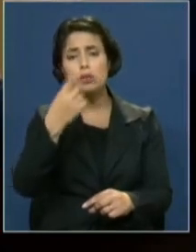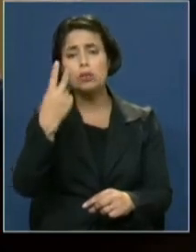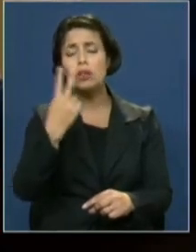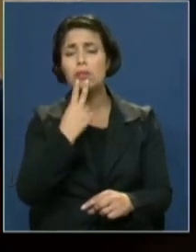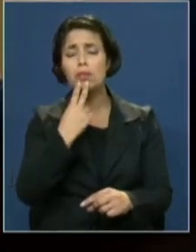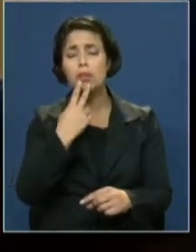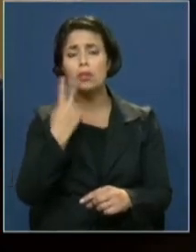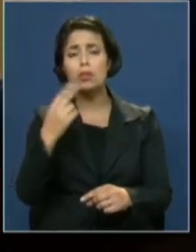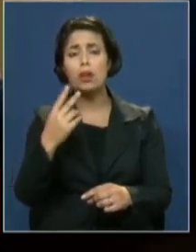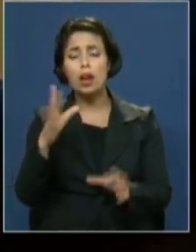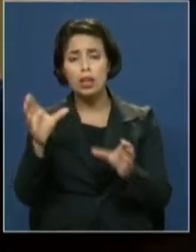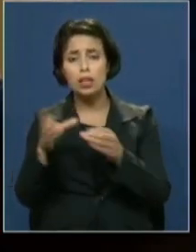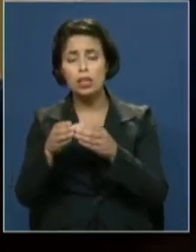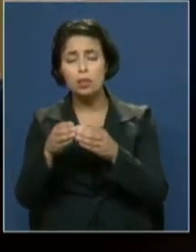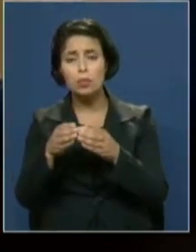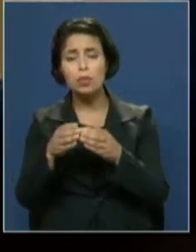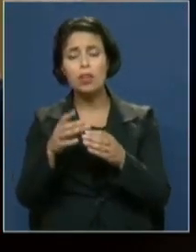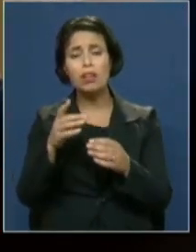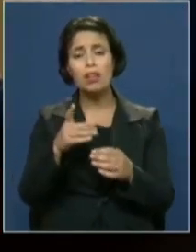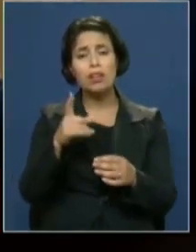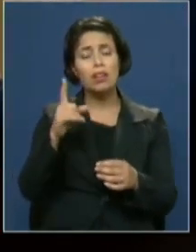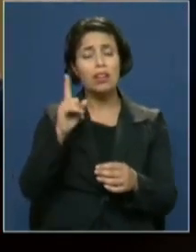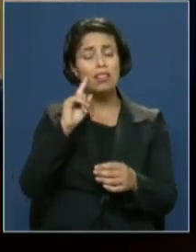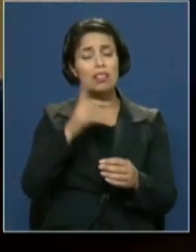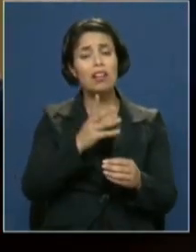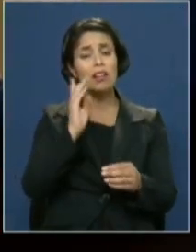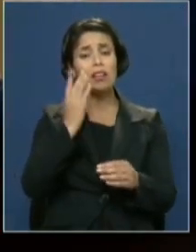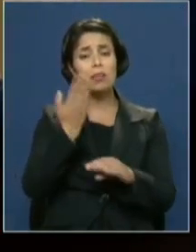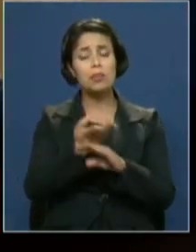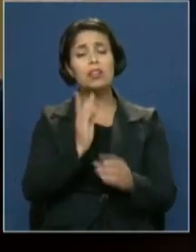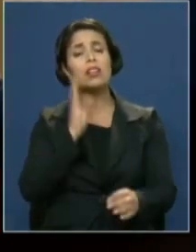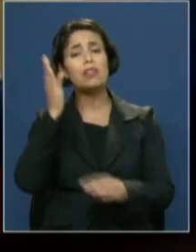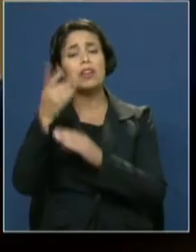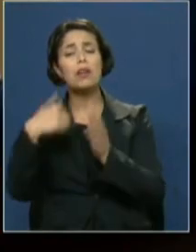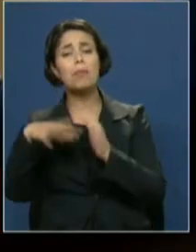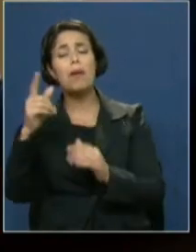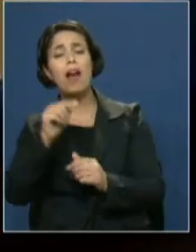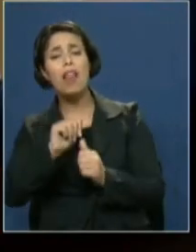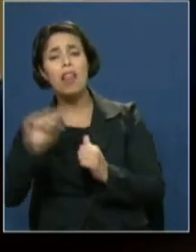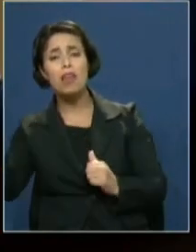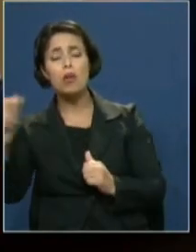acompañamiento, y ahí tendrá que ser trasladada más lejos a Puerto Montt.